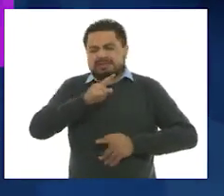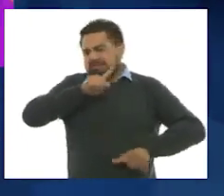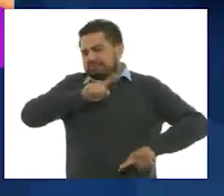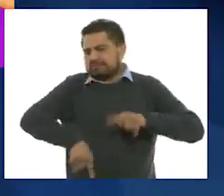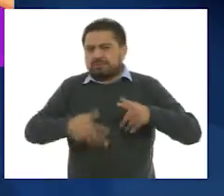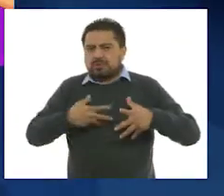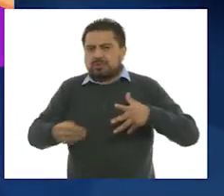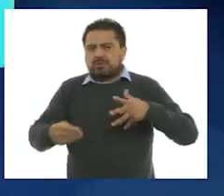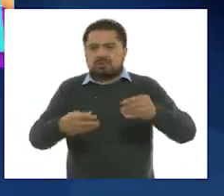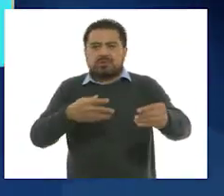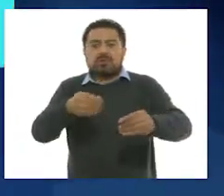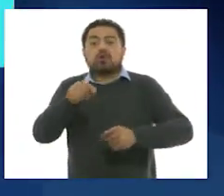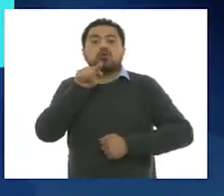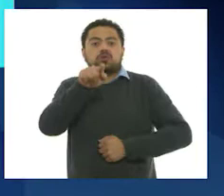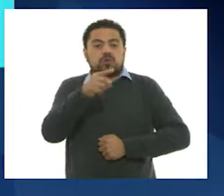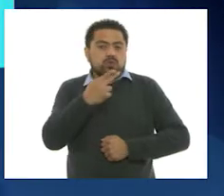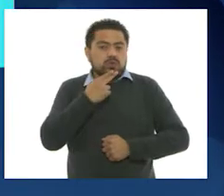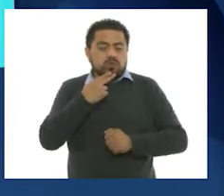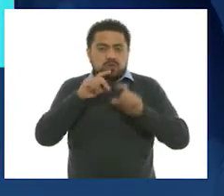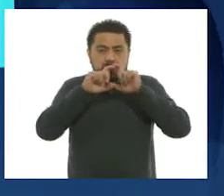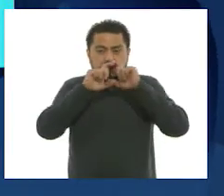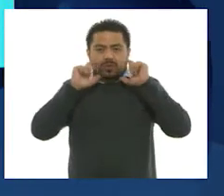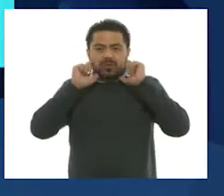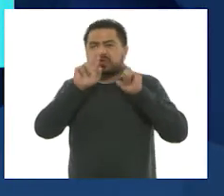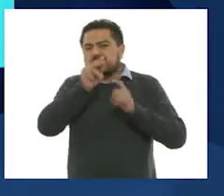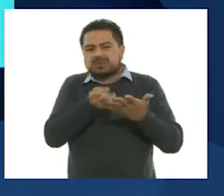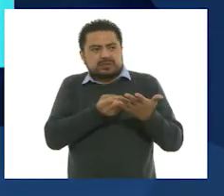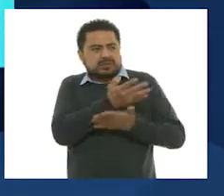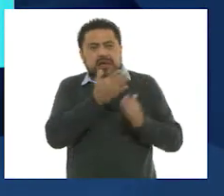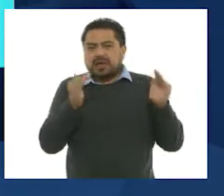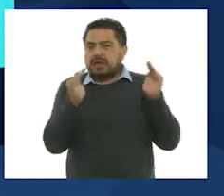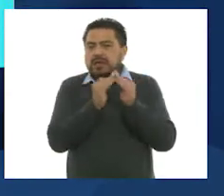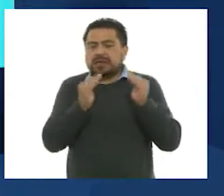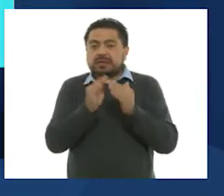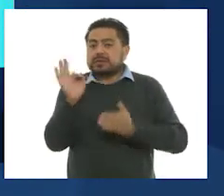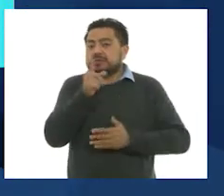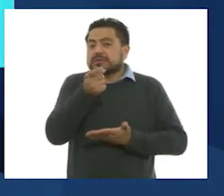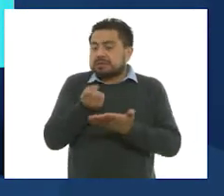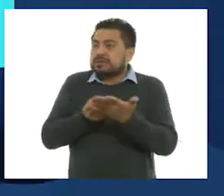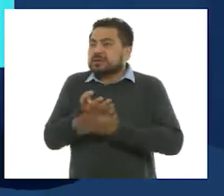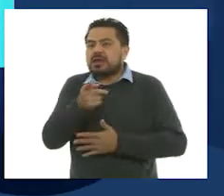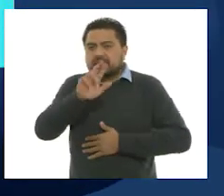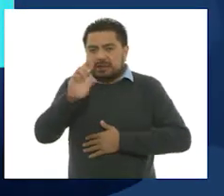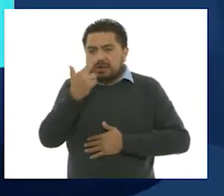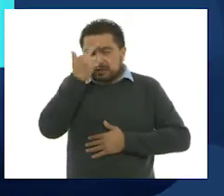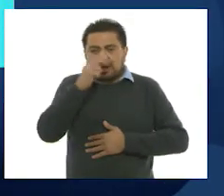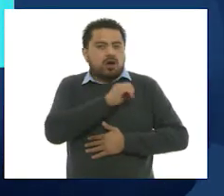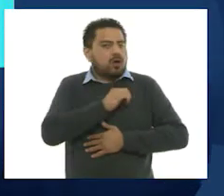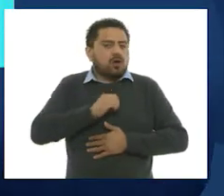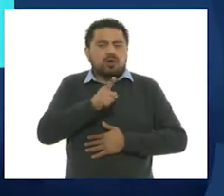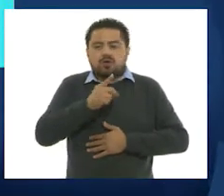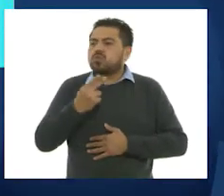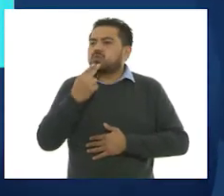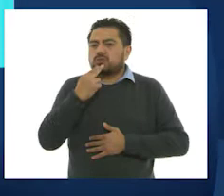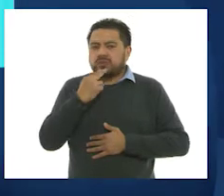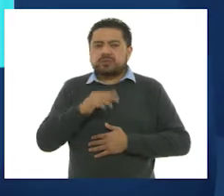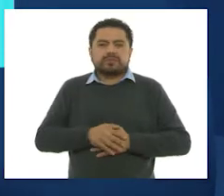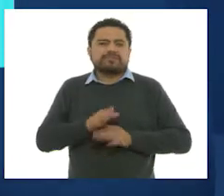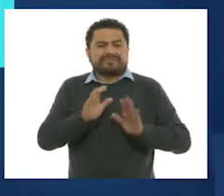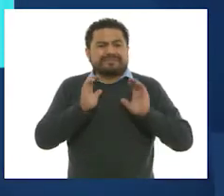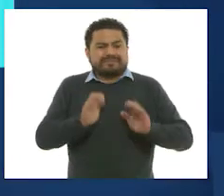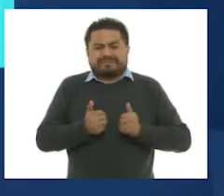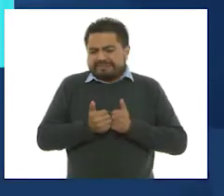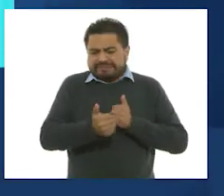contagiarnos. Utiliza cubrebocas. No salgas de casa. Si tienes que hacerlo, recuerda que es obligatorio utilizarlo. Mantén